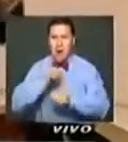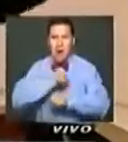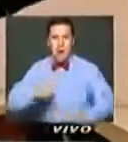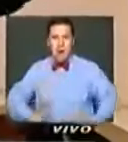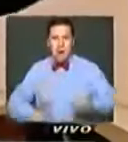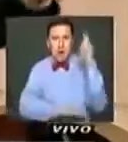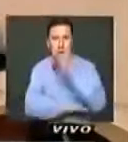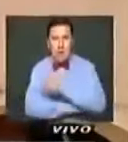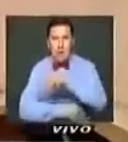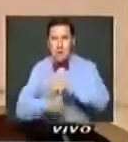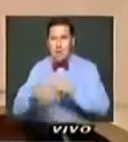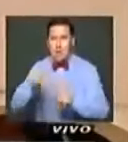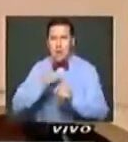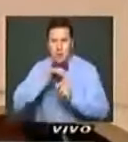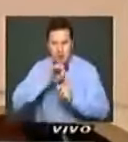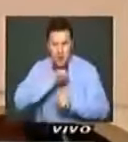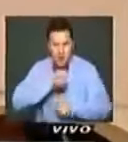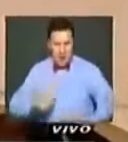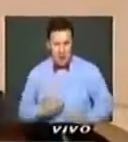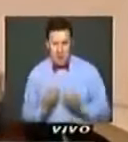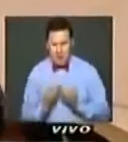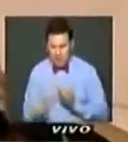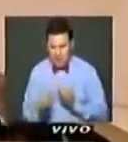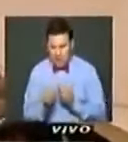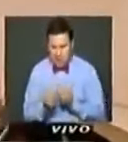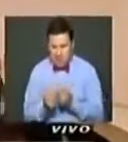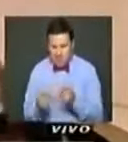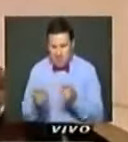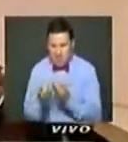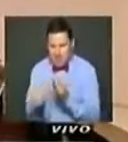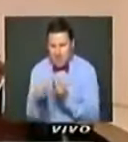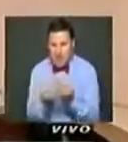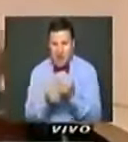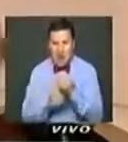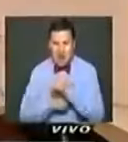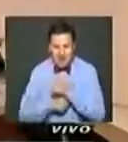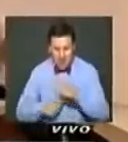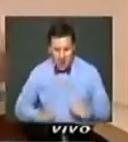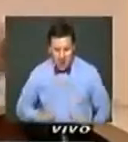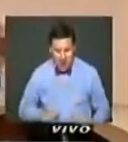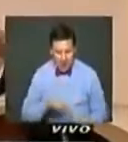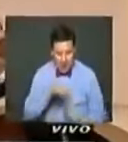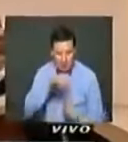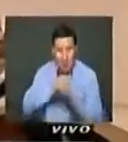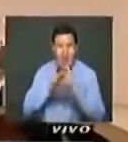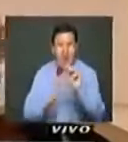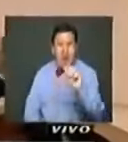en todas estas regiones que recientemente son comentadas. Entonces, el